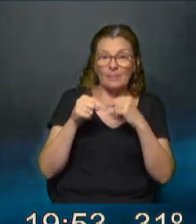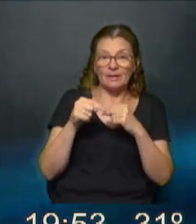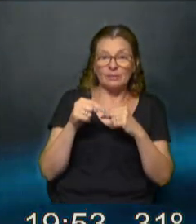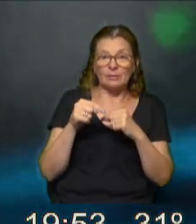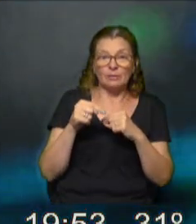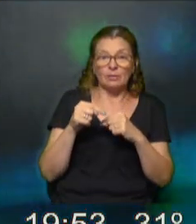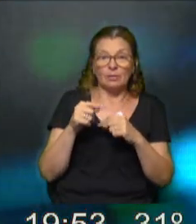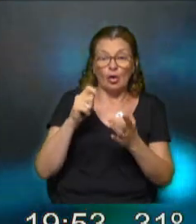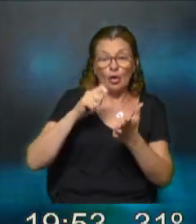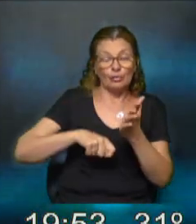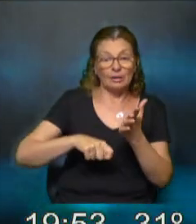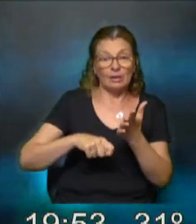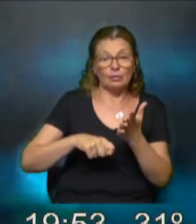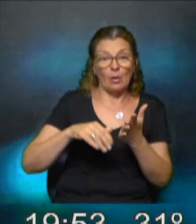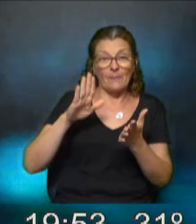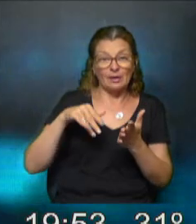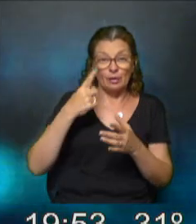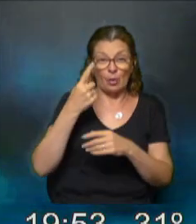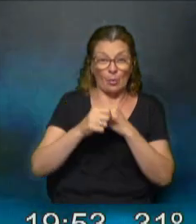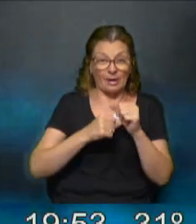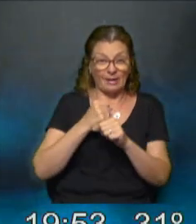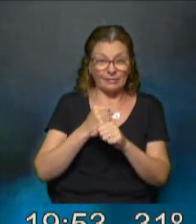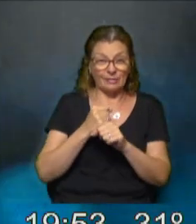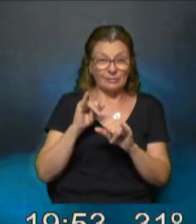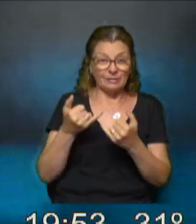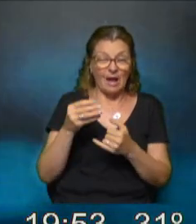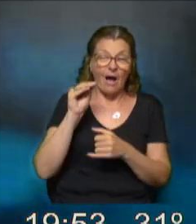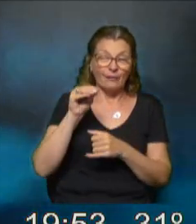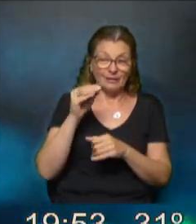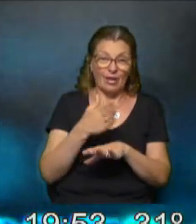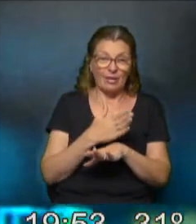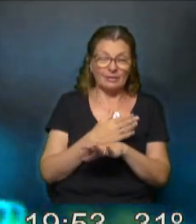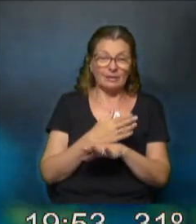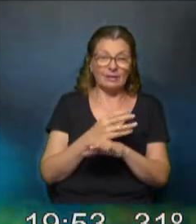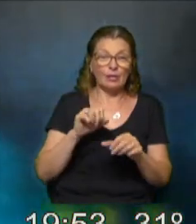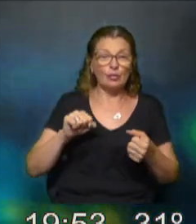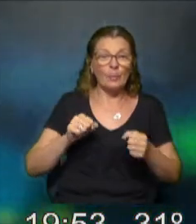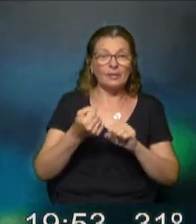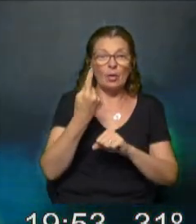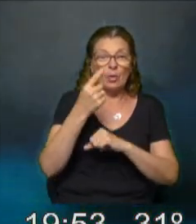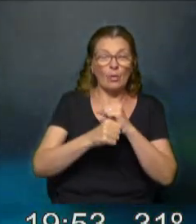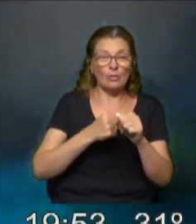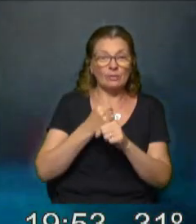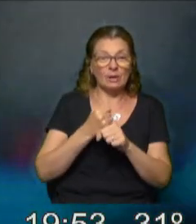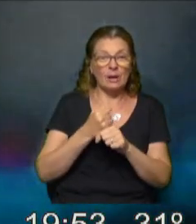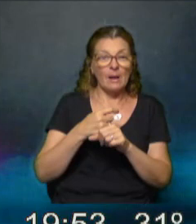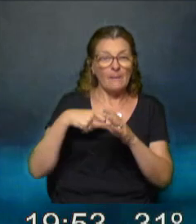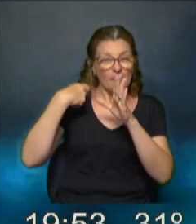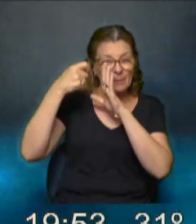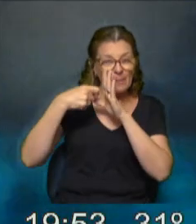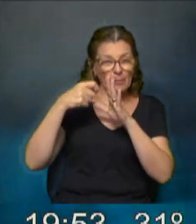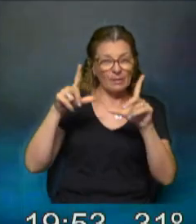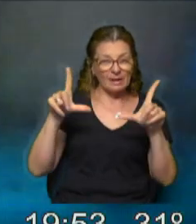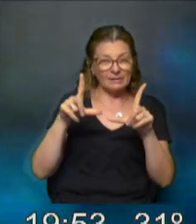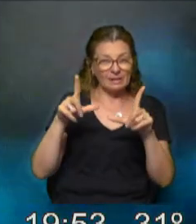renovación de los contratos que son menores un año si eso ya había sido anunciado tenemos la suspensión por un año de la Pauta publicitaria Tenemos